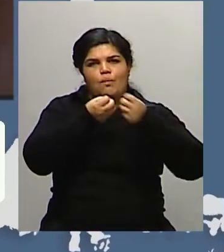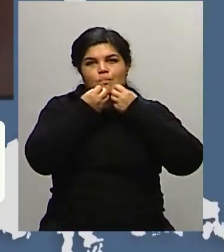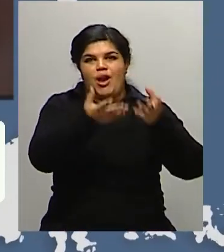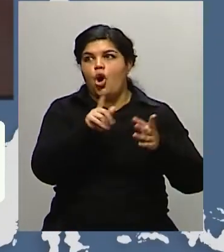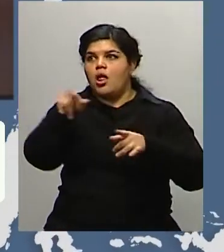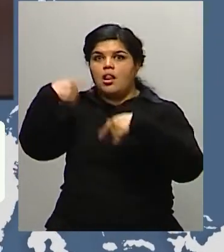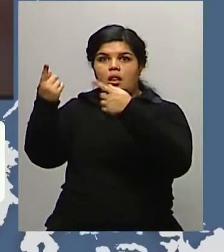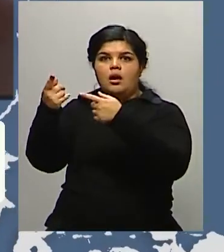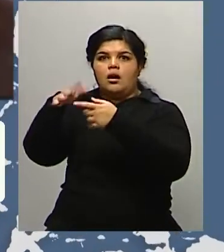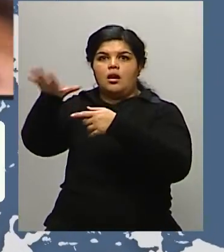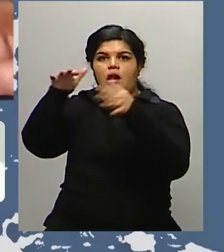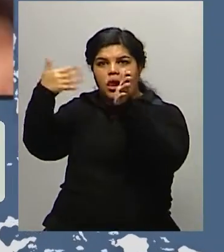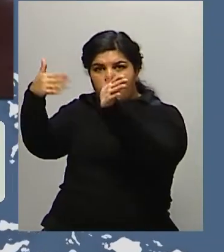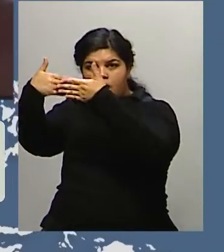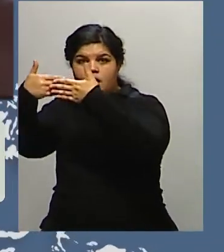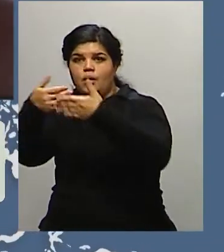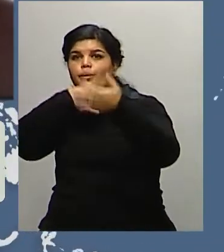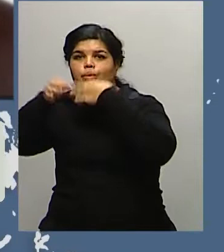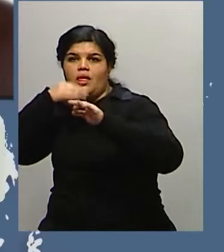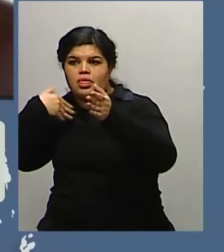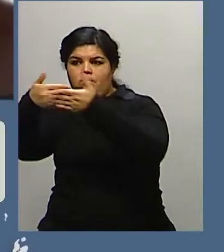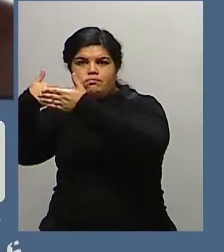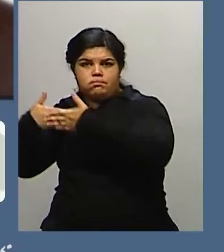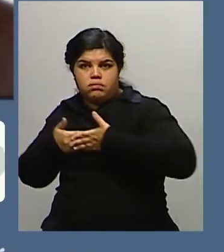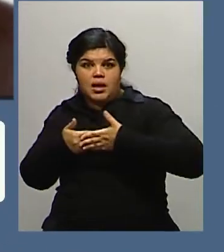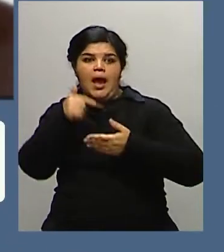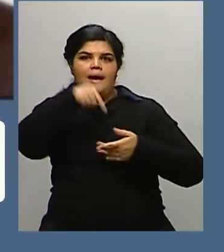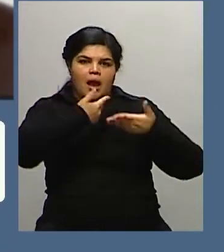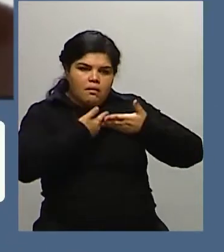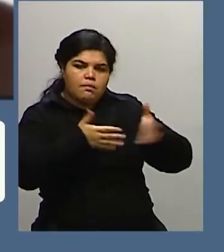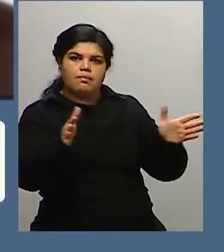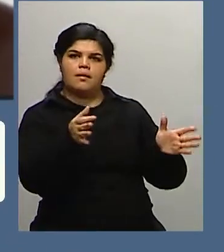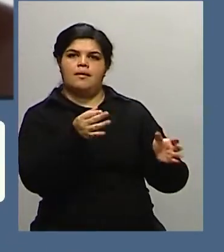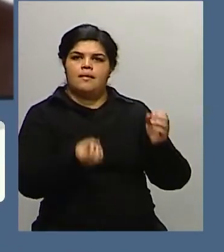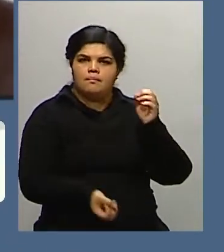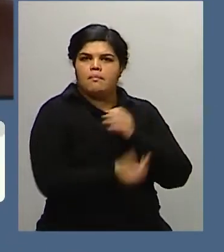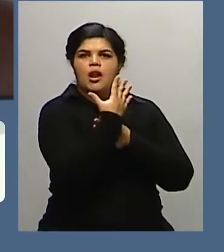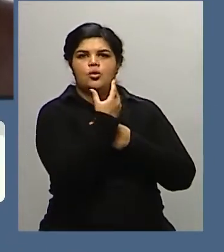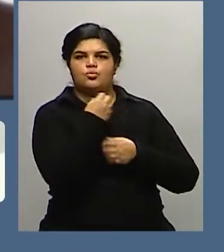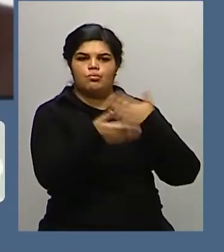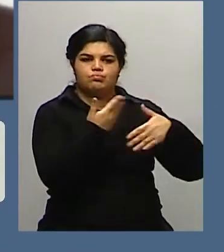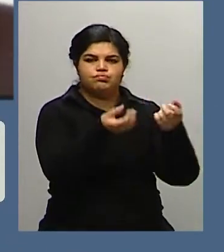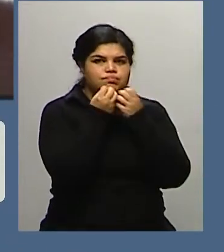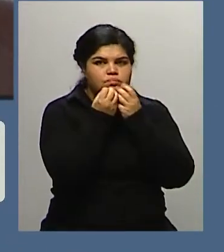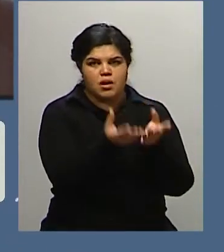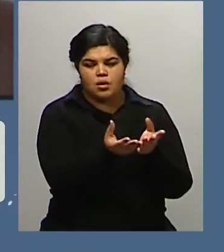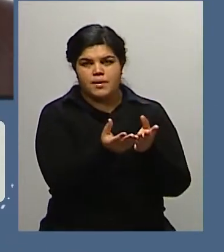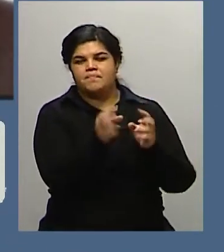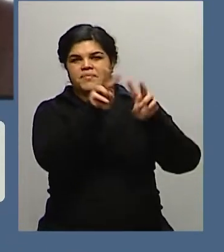Para nosotros eso es, entre comillas, ventajoso. Uh-huh. Es cierto que en materia, sobre todo en materia